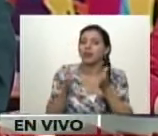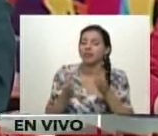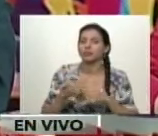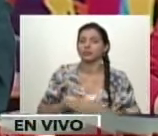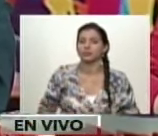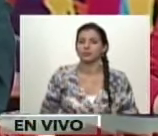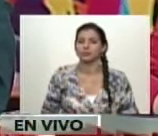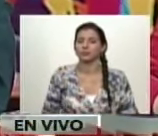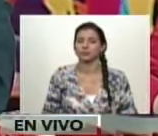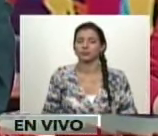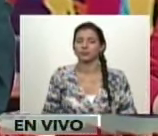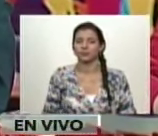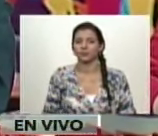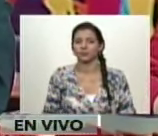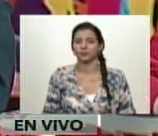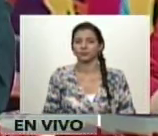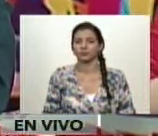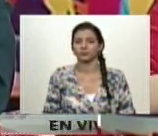Los gobernadores.